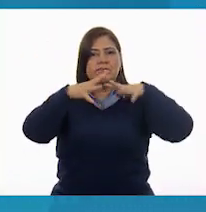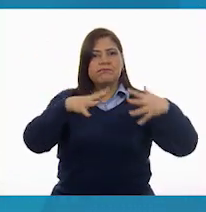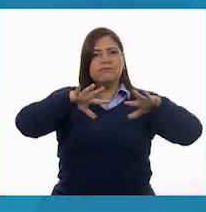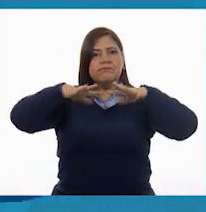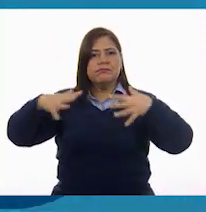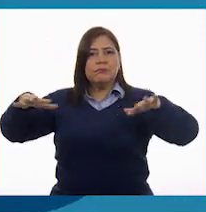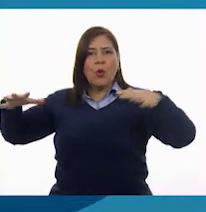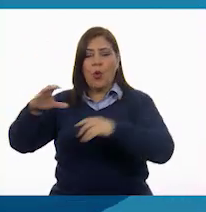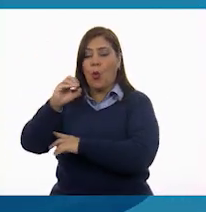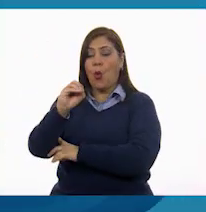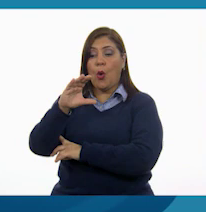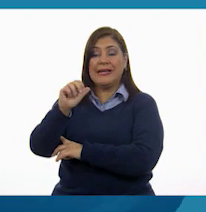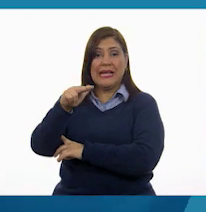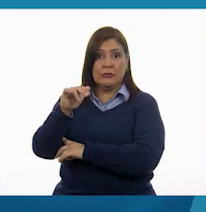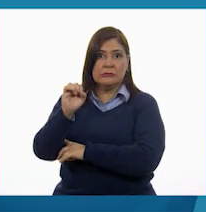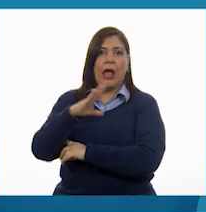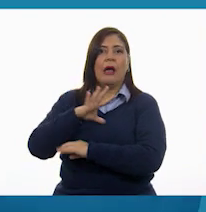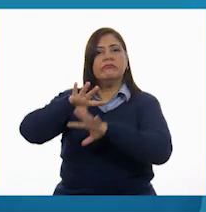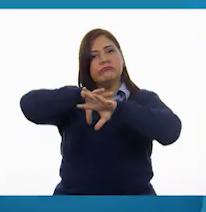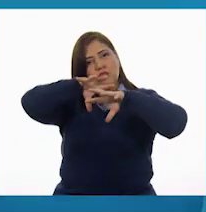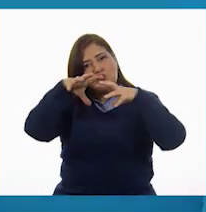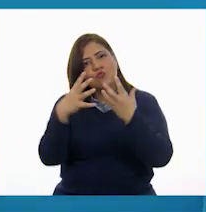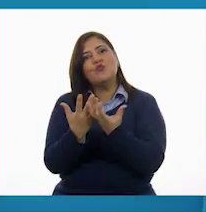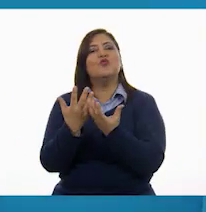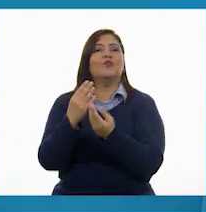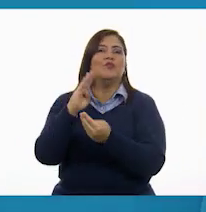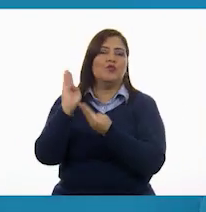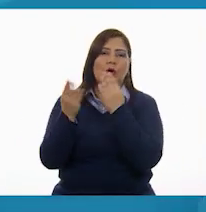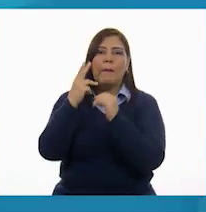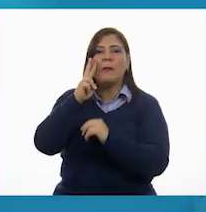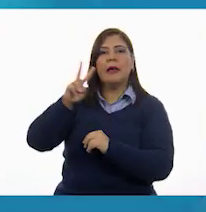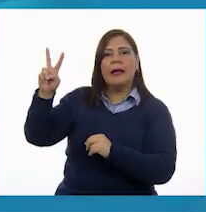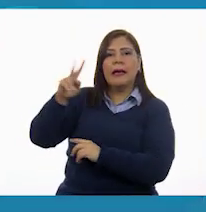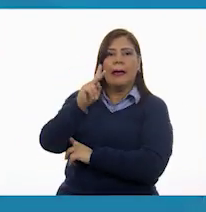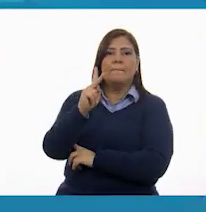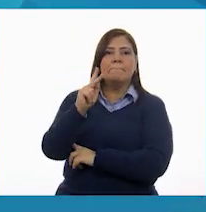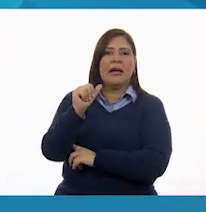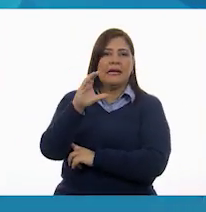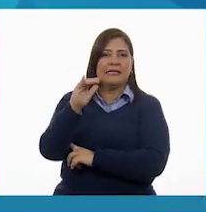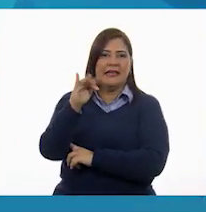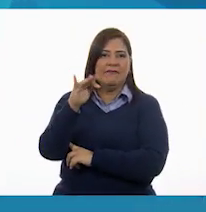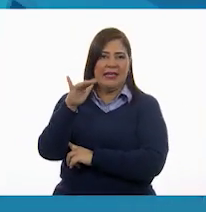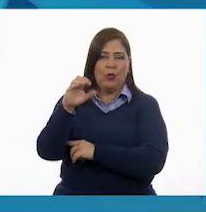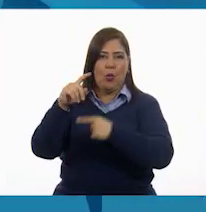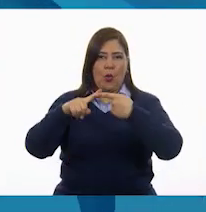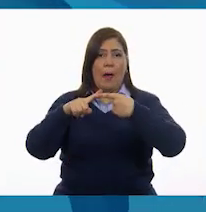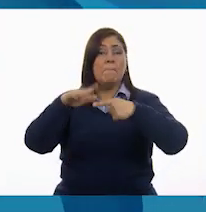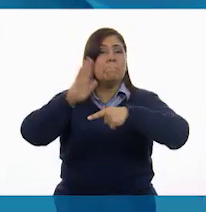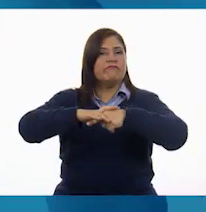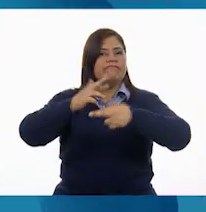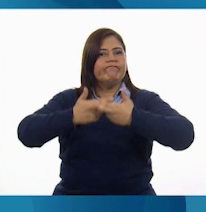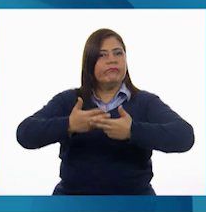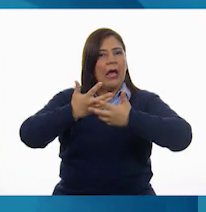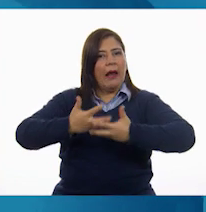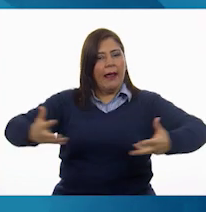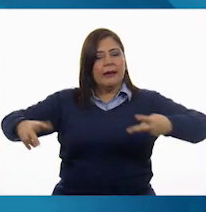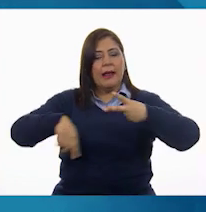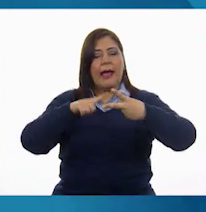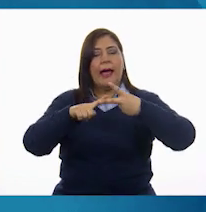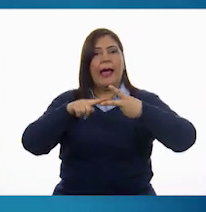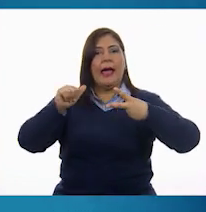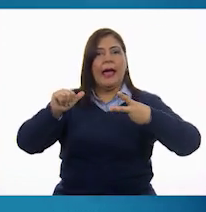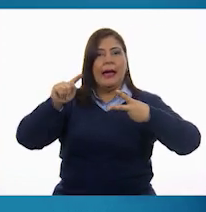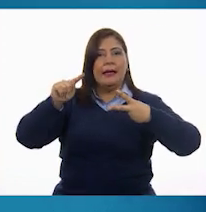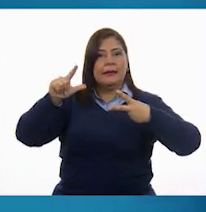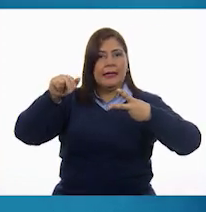planeta. Y si lo podemos ver ahí, está el Océano Pacífico, que es el más grande, el Océano